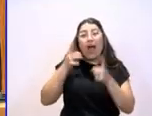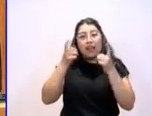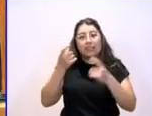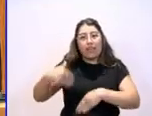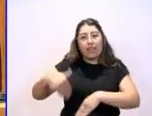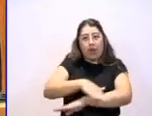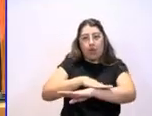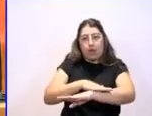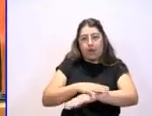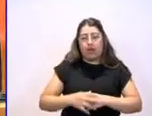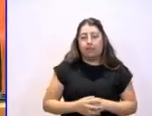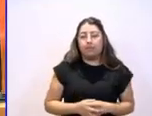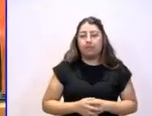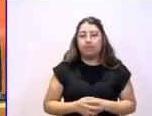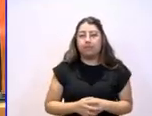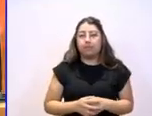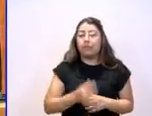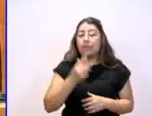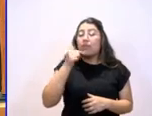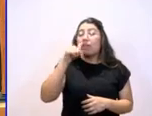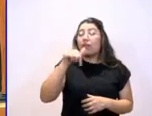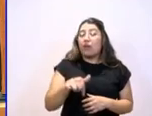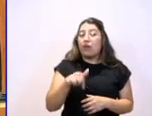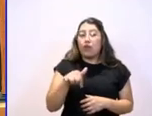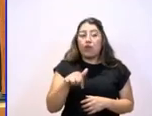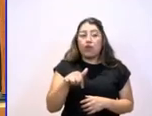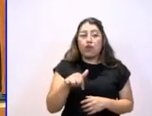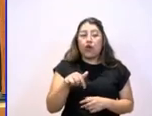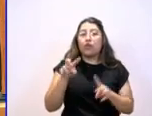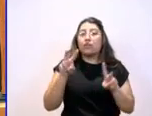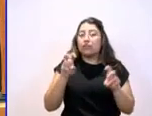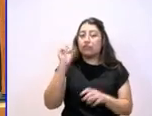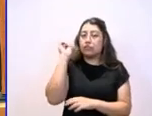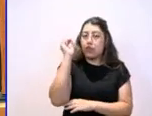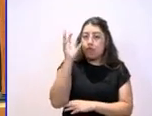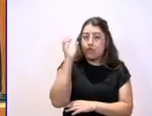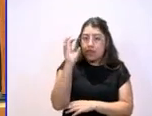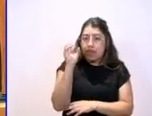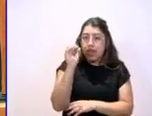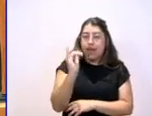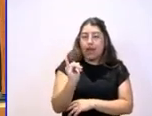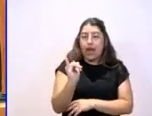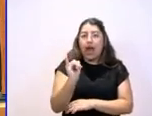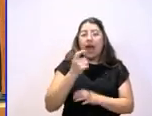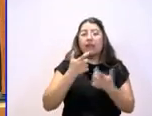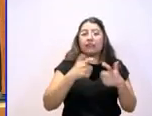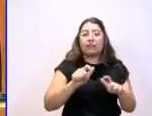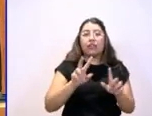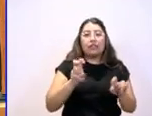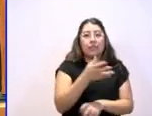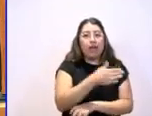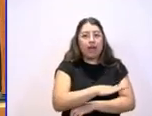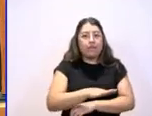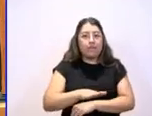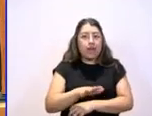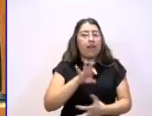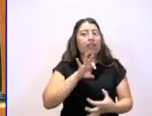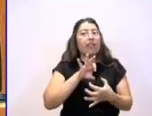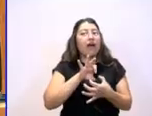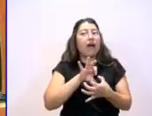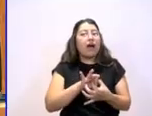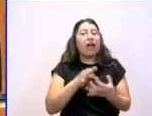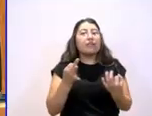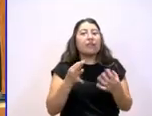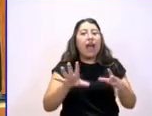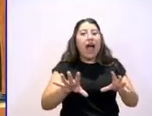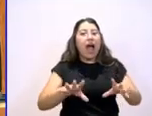también hay una conferencia sectorial de infancia que tiene que ver también con la acogida